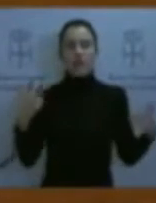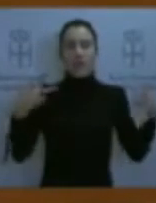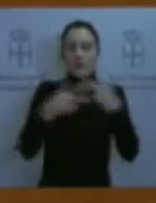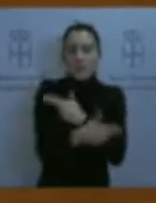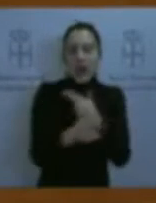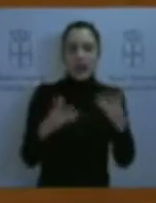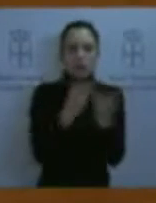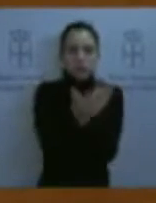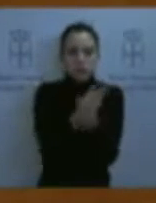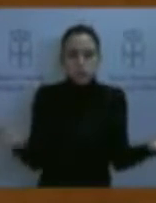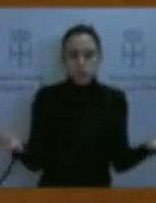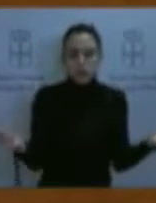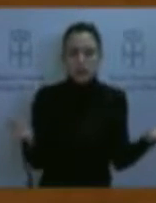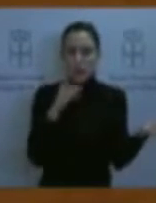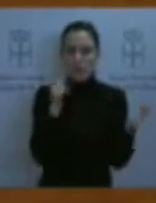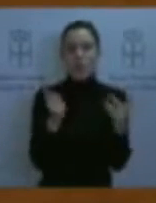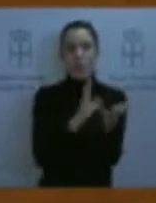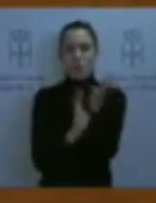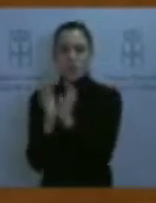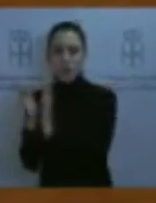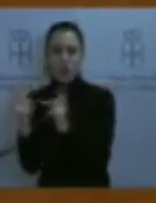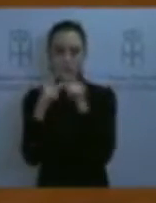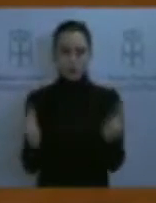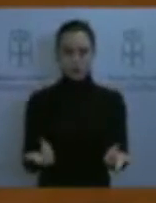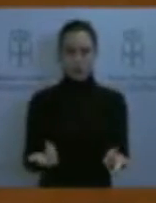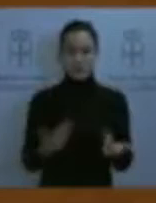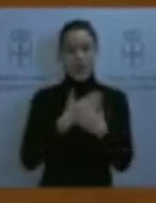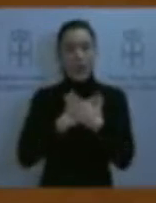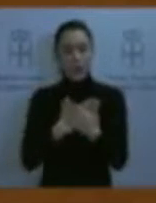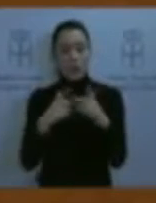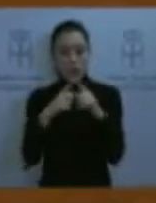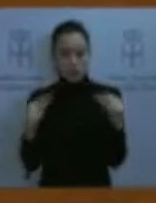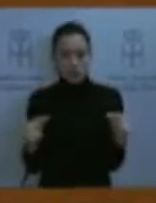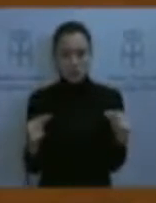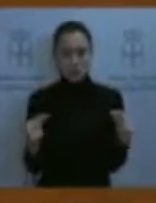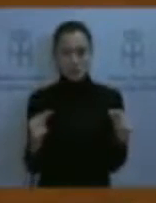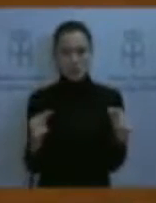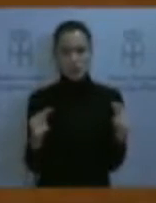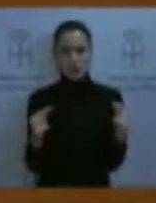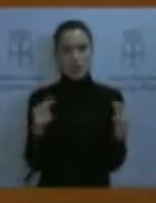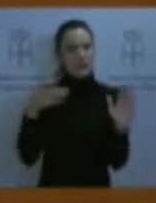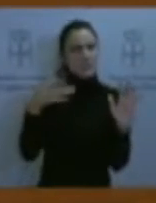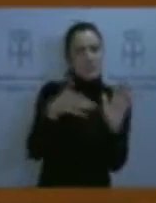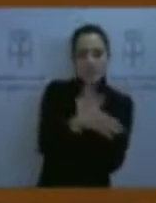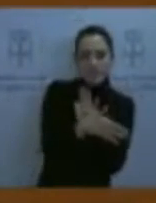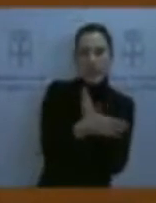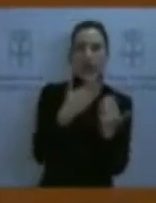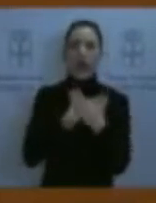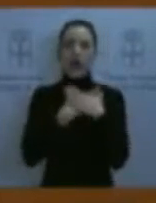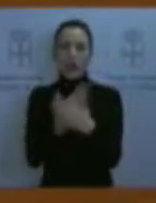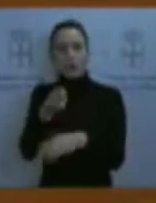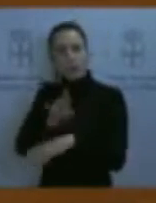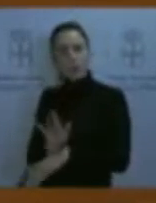El campo asturiano que debería ser, el campo y el monte asturiano, una fuente de recursos, que debería ser